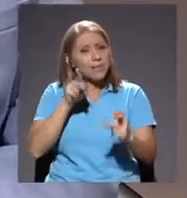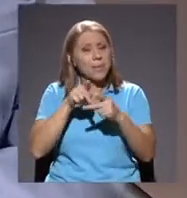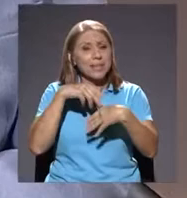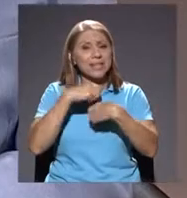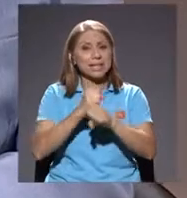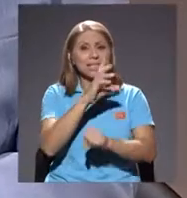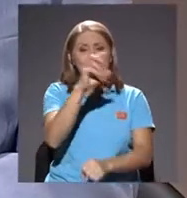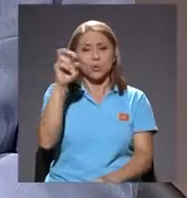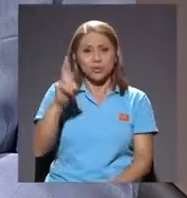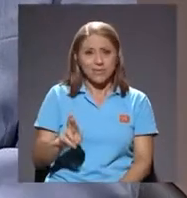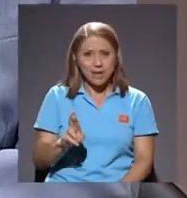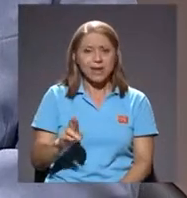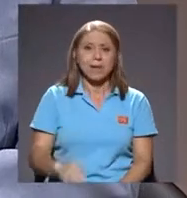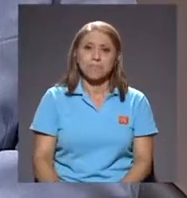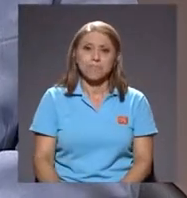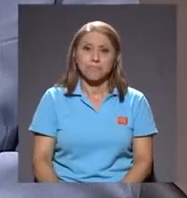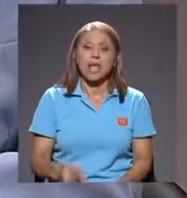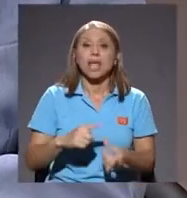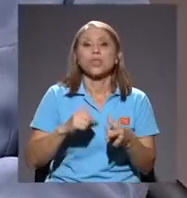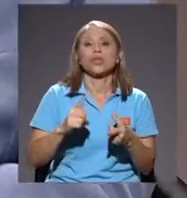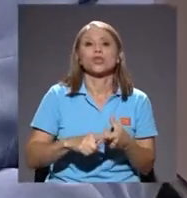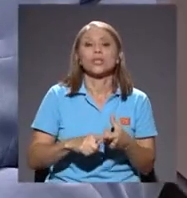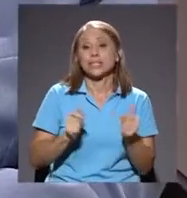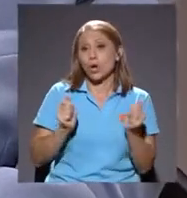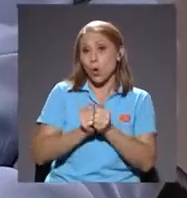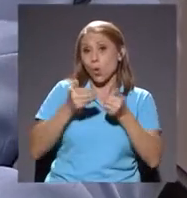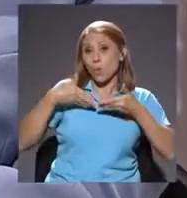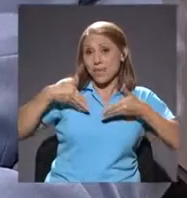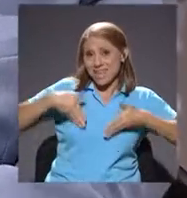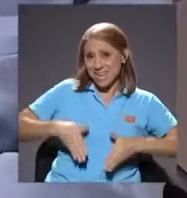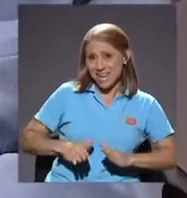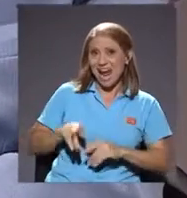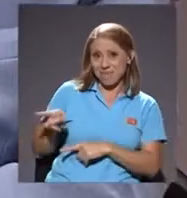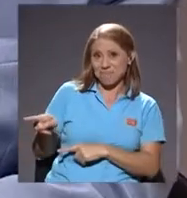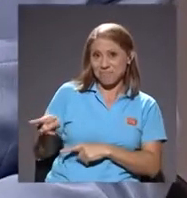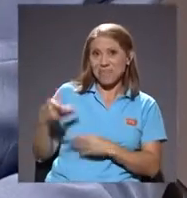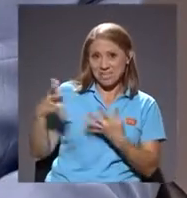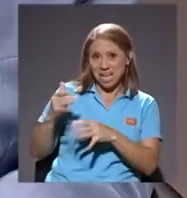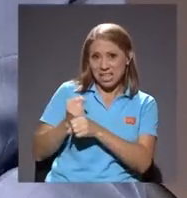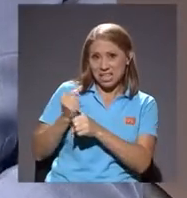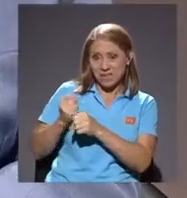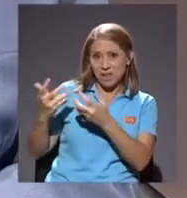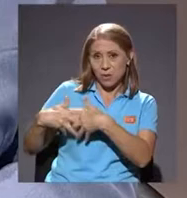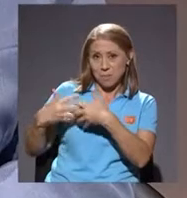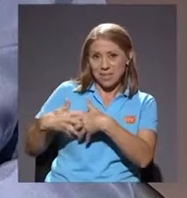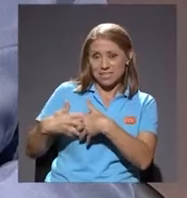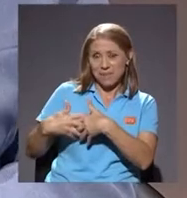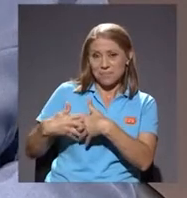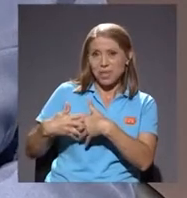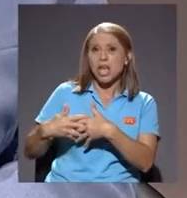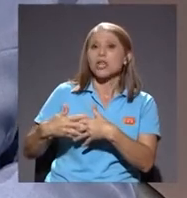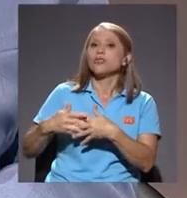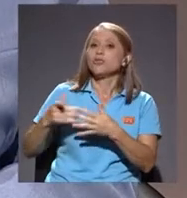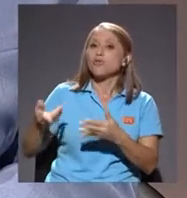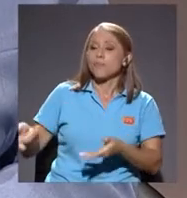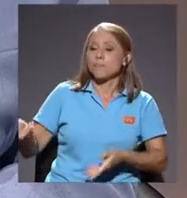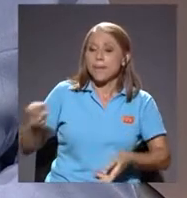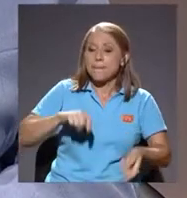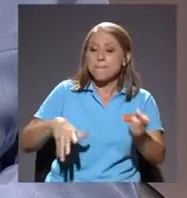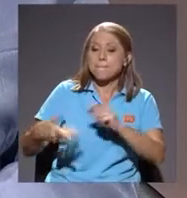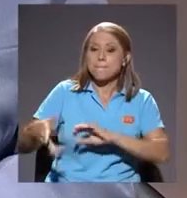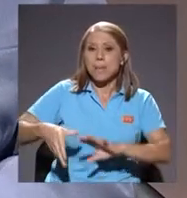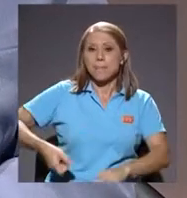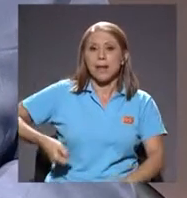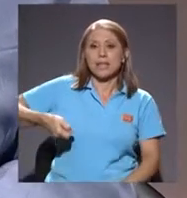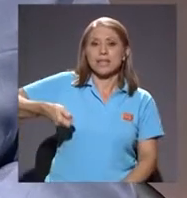bien cogí una valija con mi hija que ya estaba involucrada en la empresa una de mis hijas y nos fuimos a